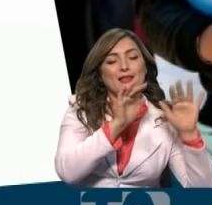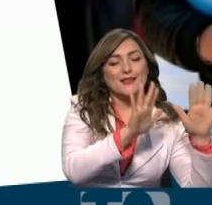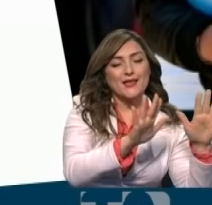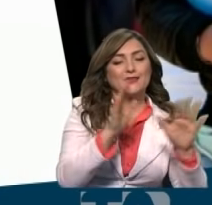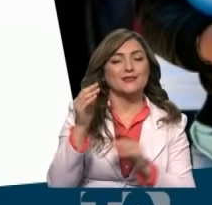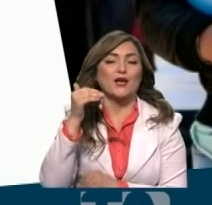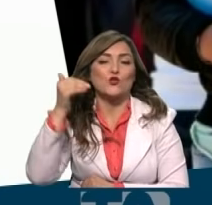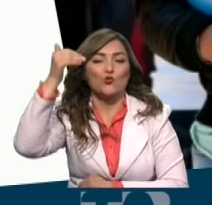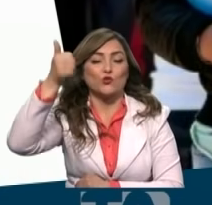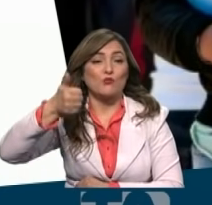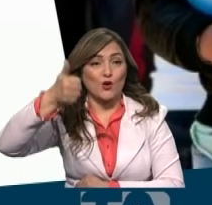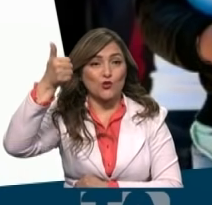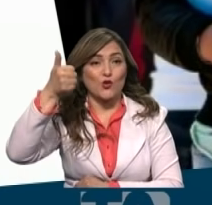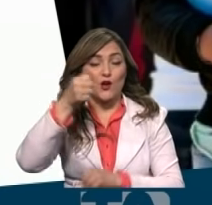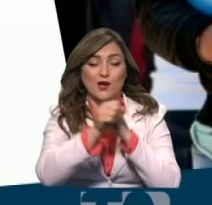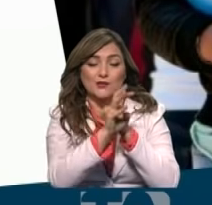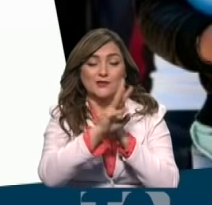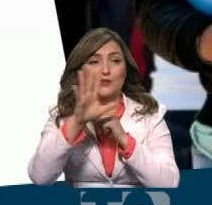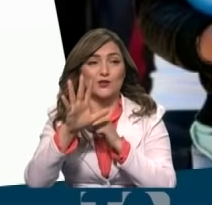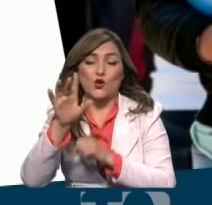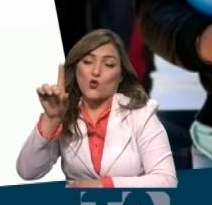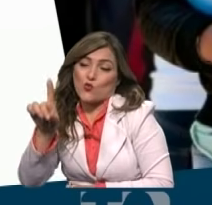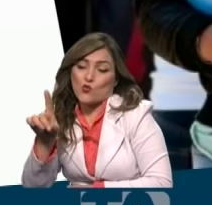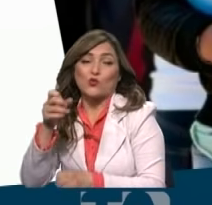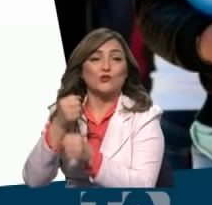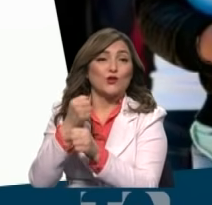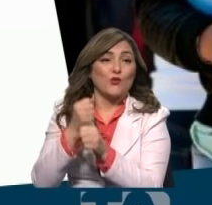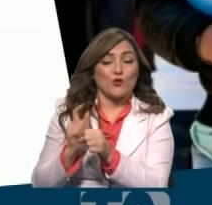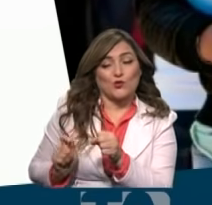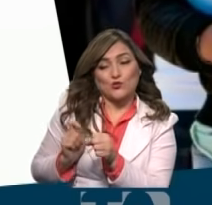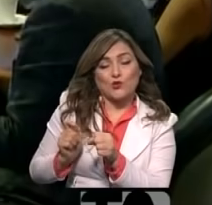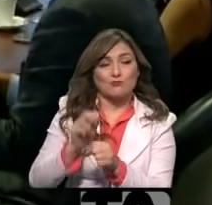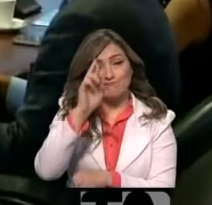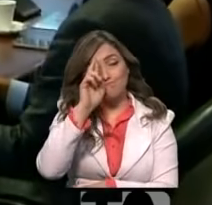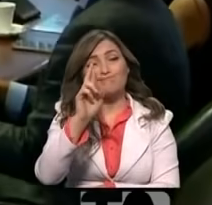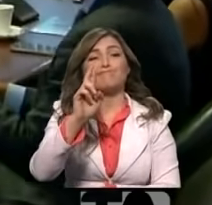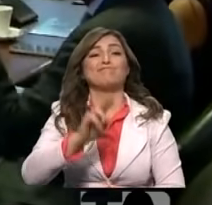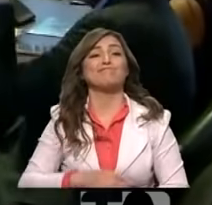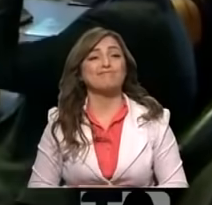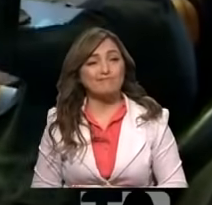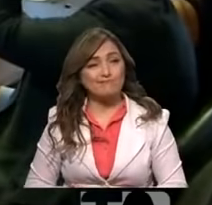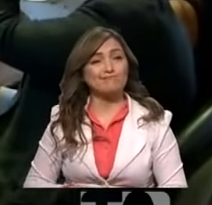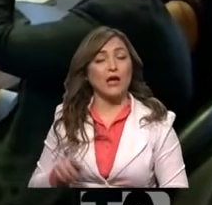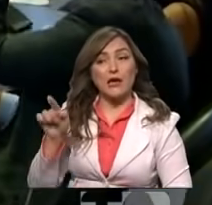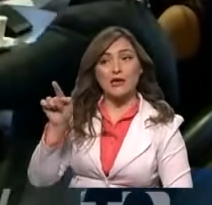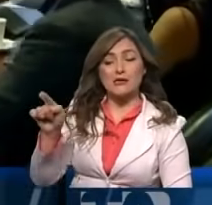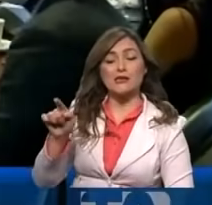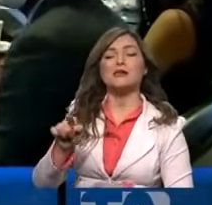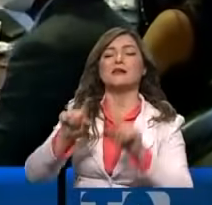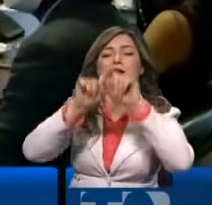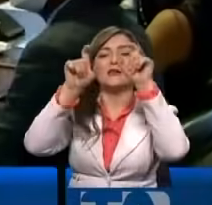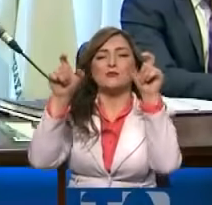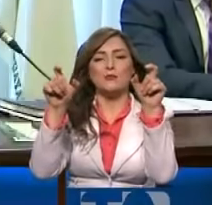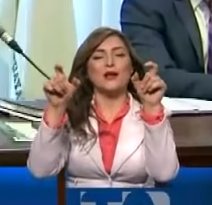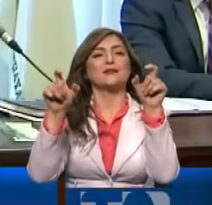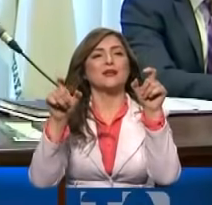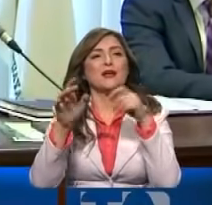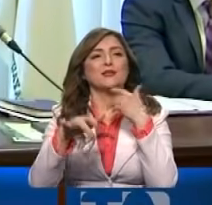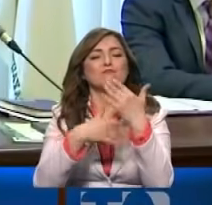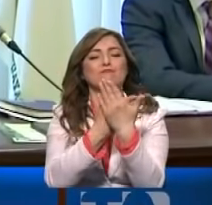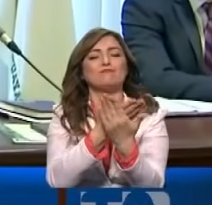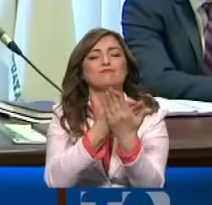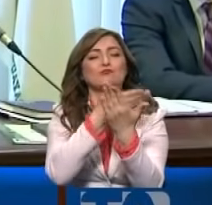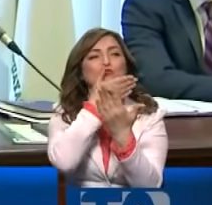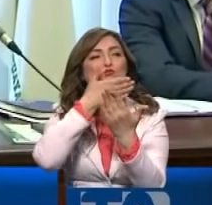1 de cada 10 adultos mayores de 65 años trabajan por un salario digno. Desde el sector empresarial dicen tener propuestas para mejorar